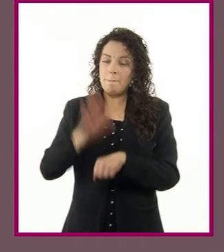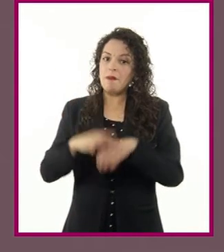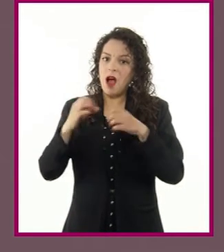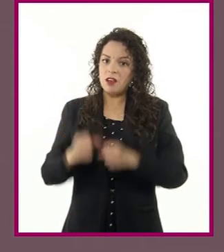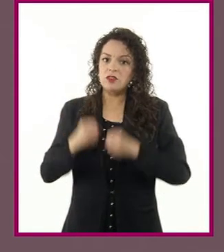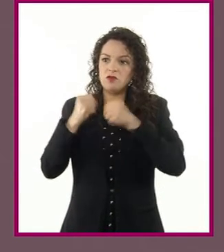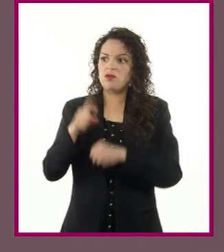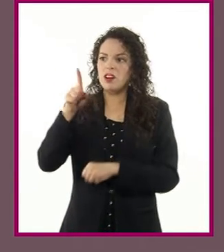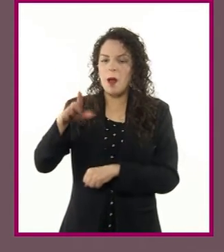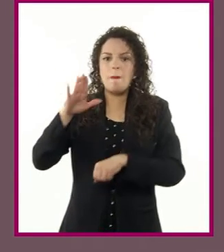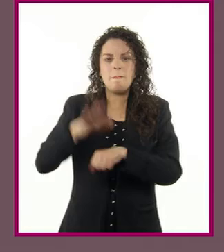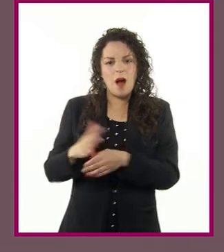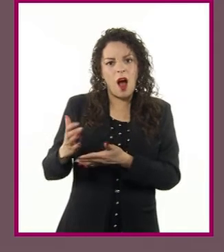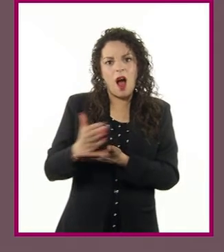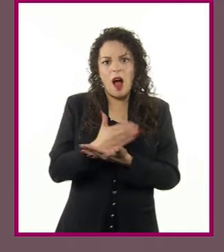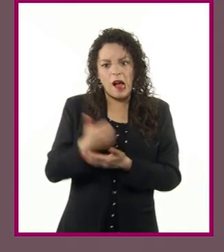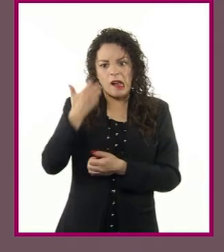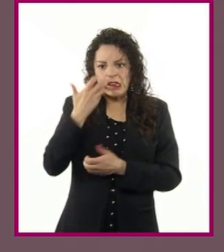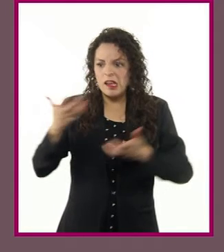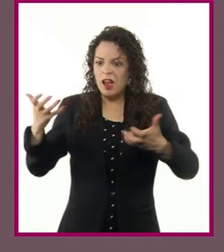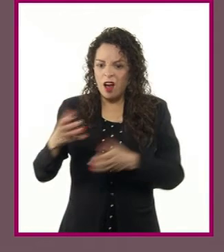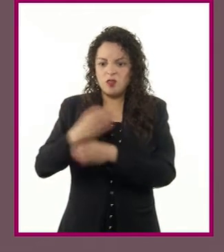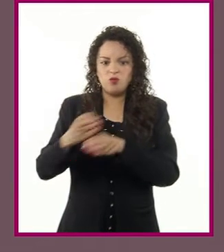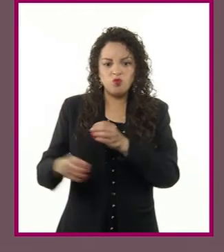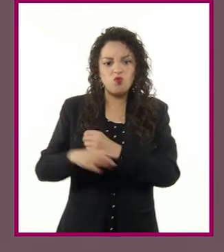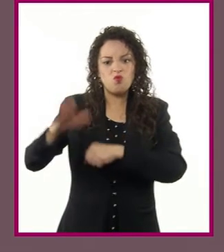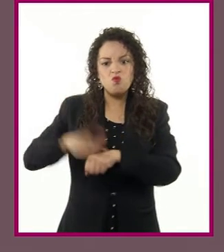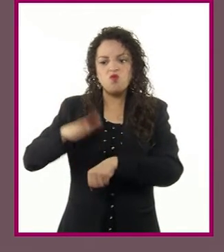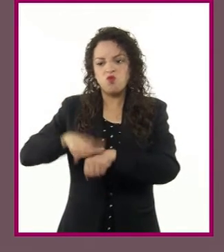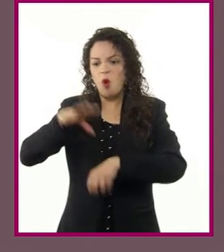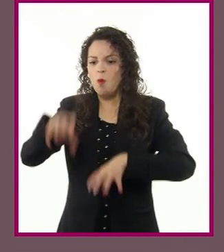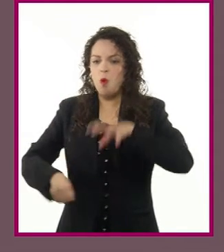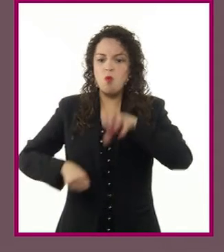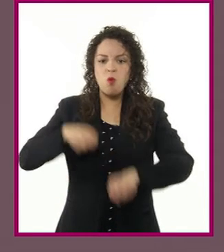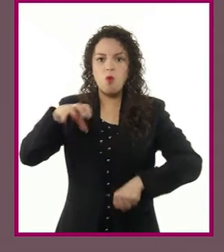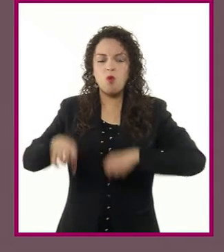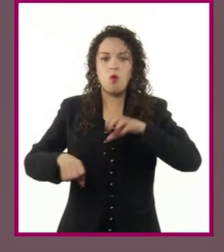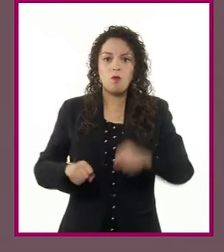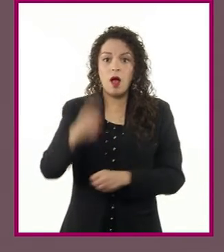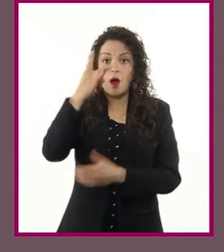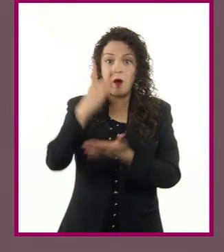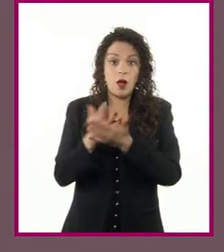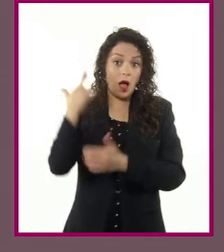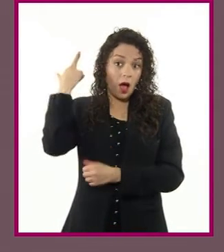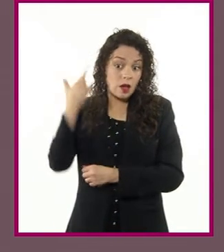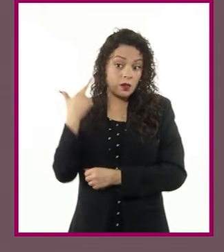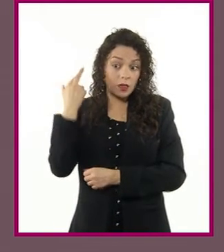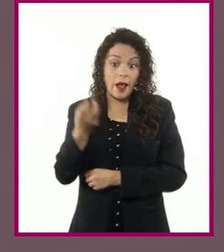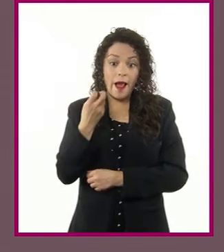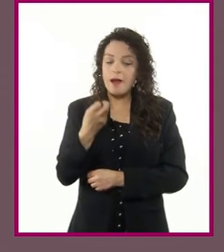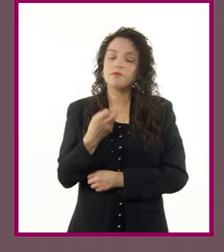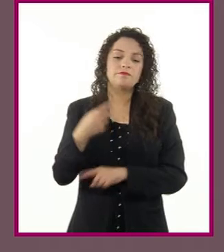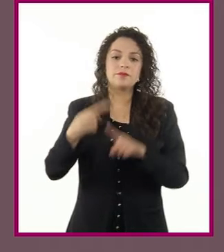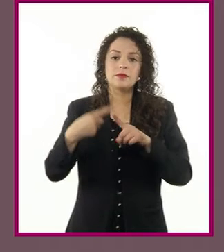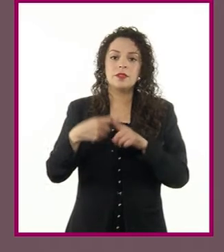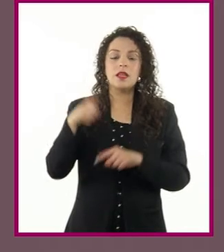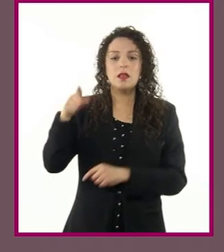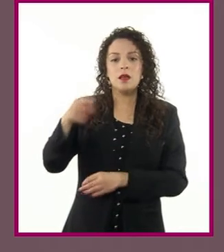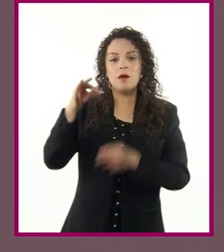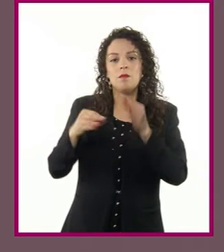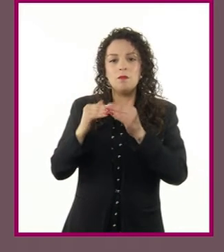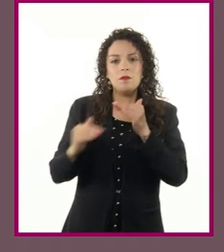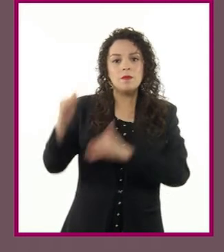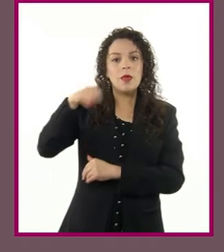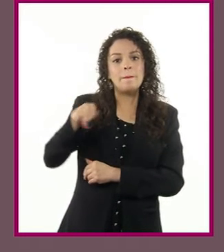Cabe aclarar que la implementación de las reformas no fue tarea solo de los reyes sino también de sus ministros, quienes